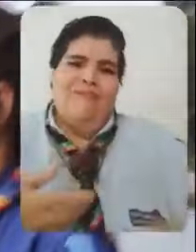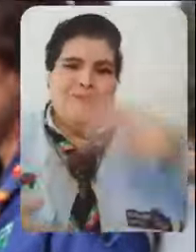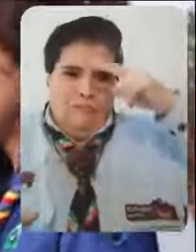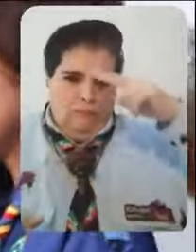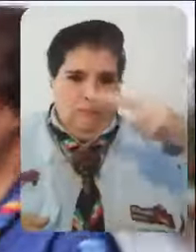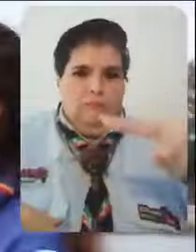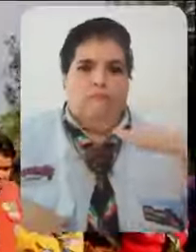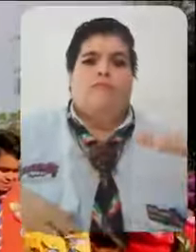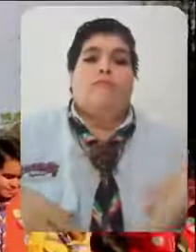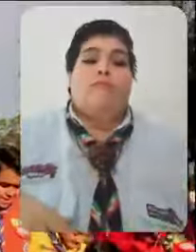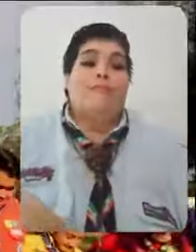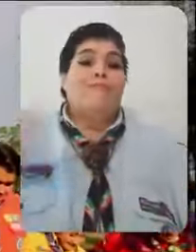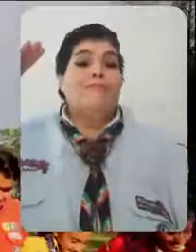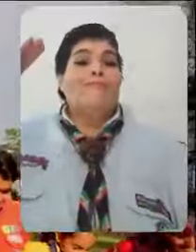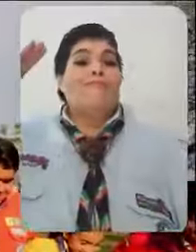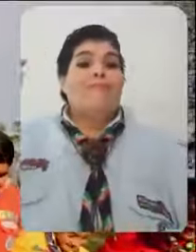de México